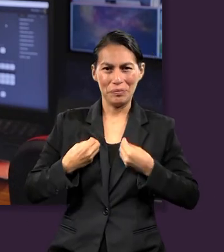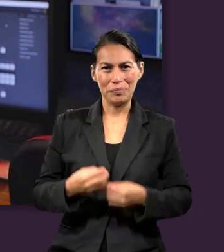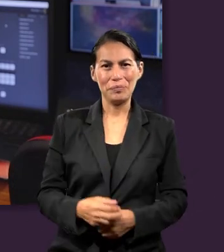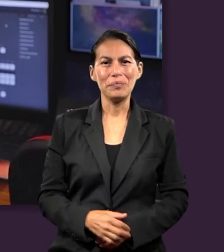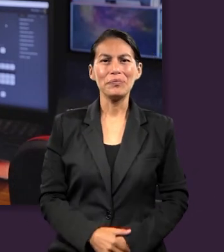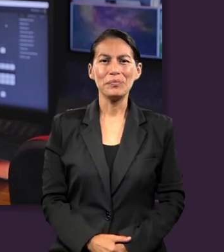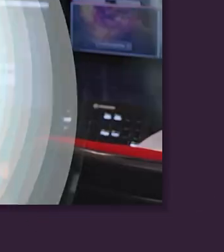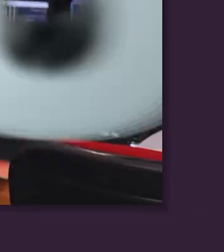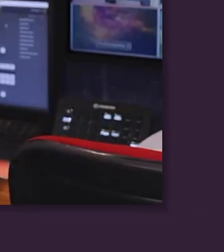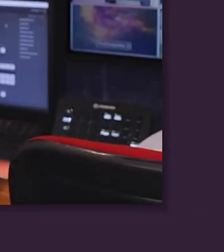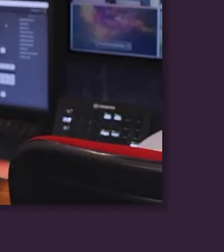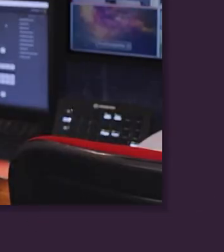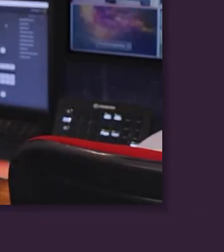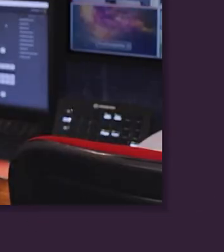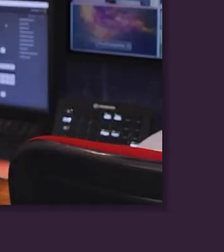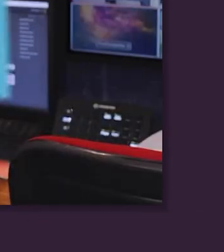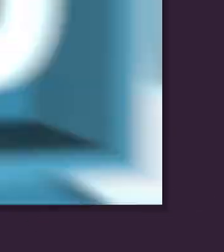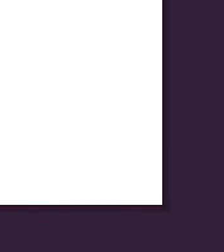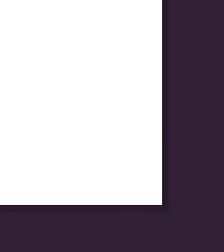con el cordero